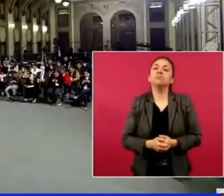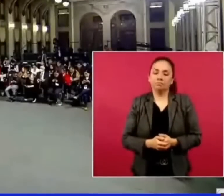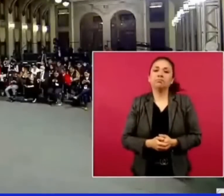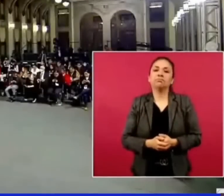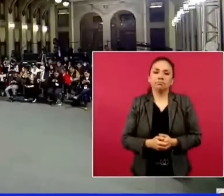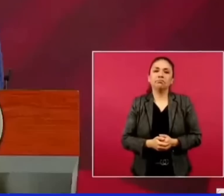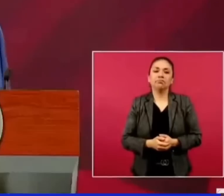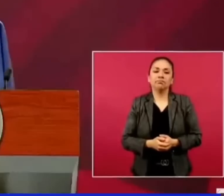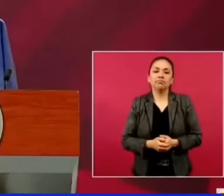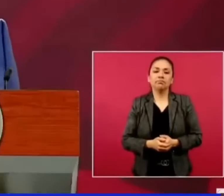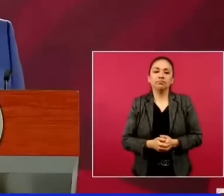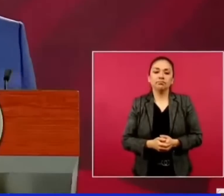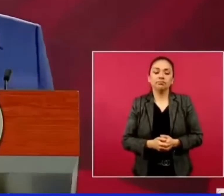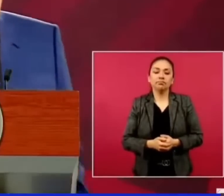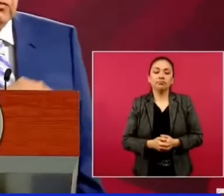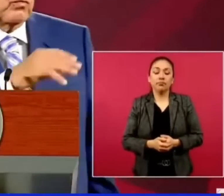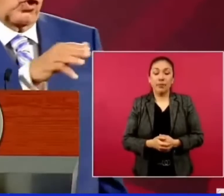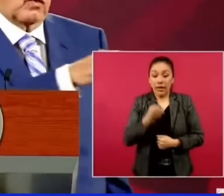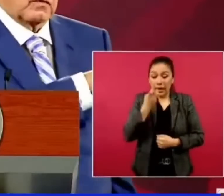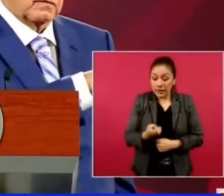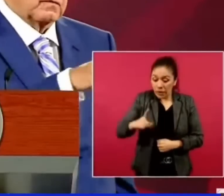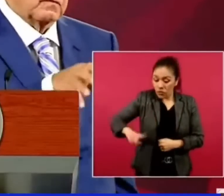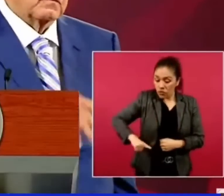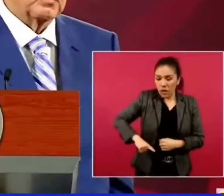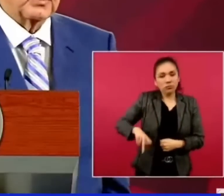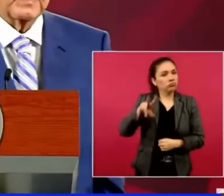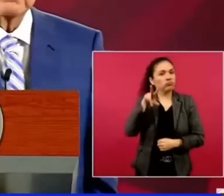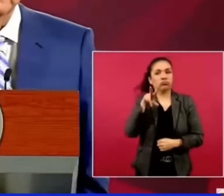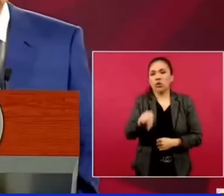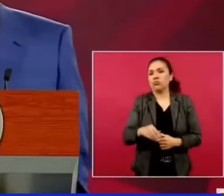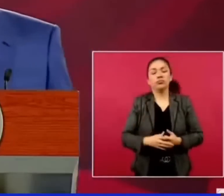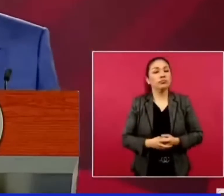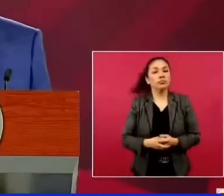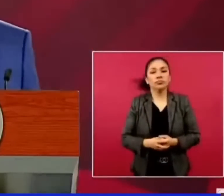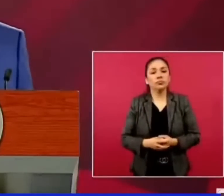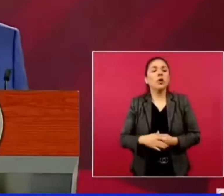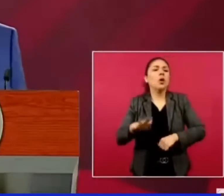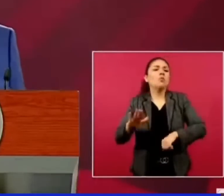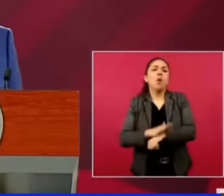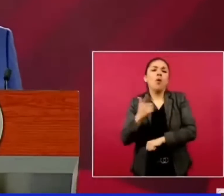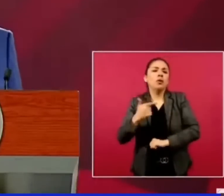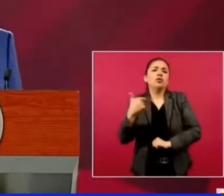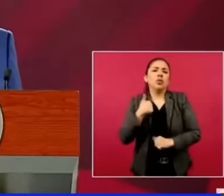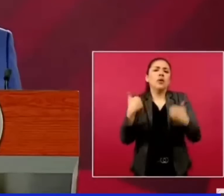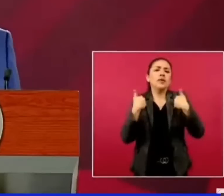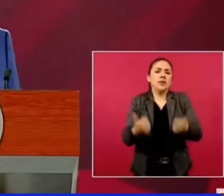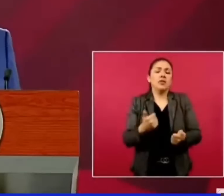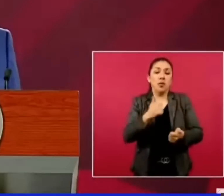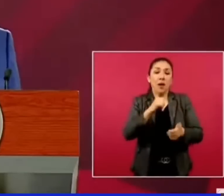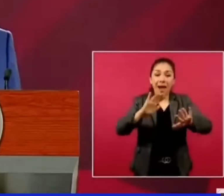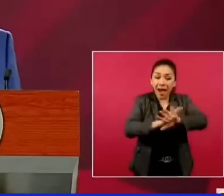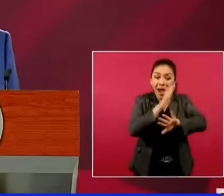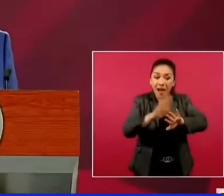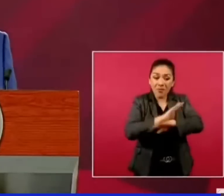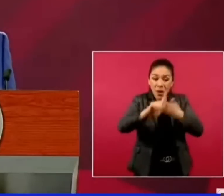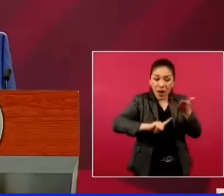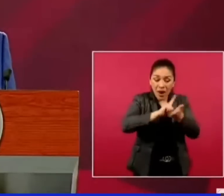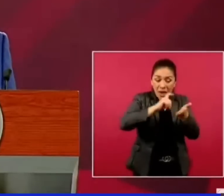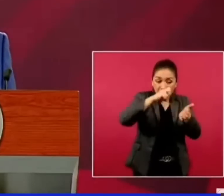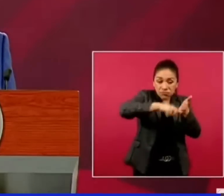En nuestro gobierno, no, porque sostenemos que esa reforma la tienen que